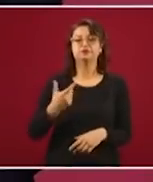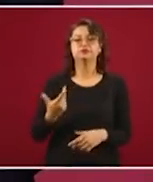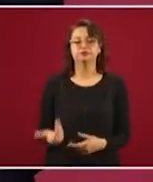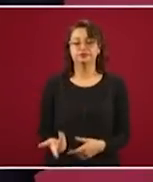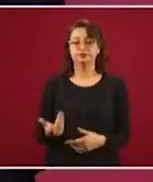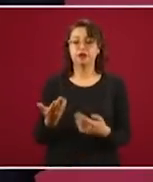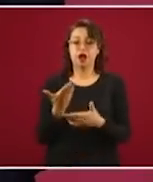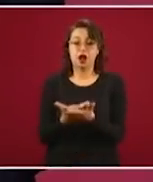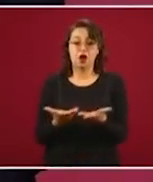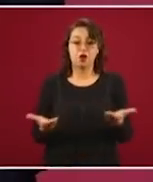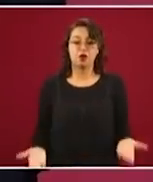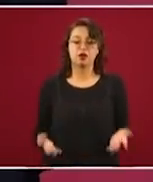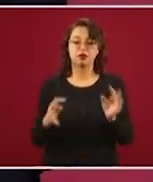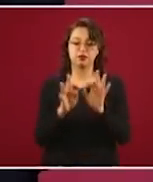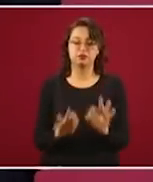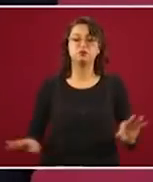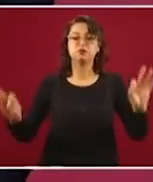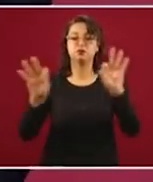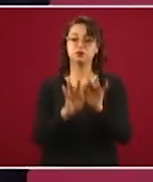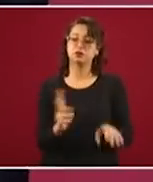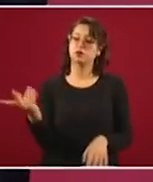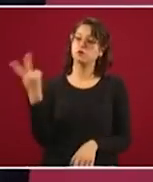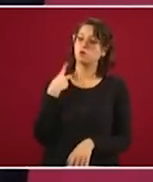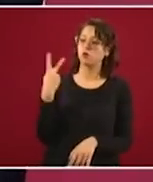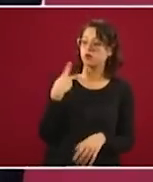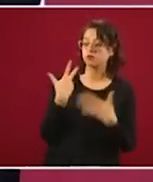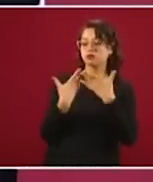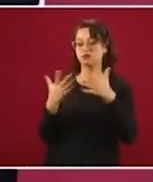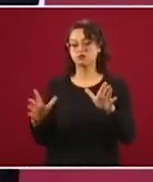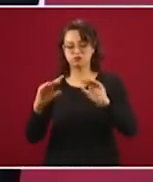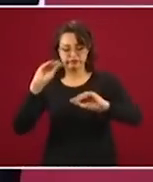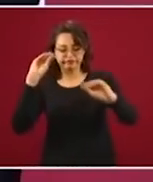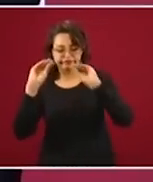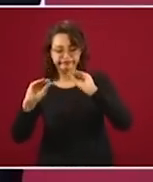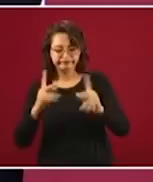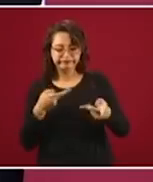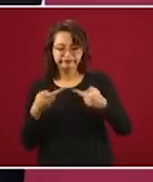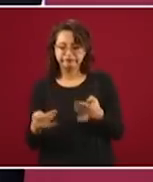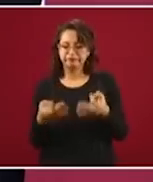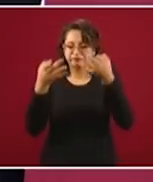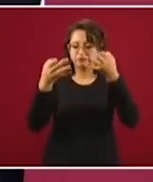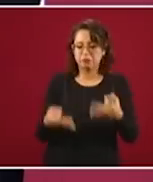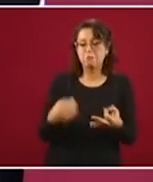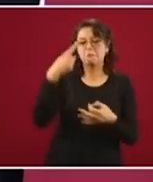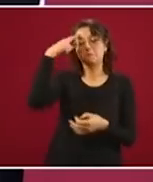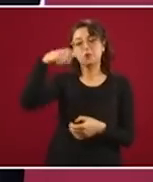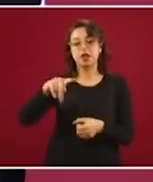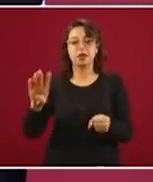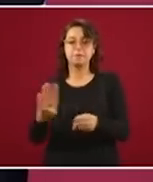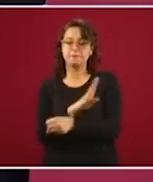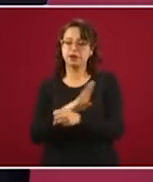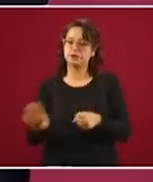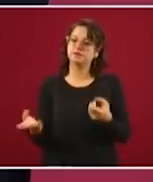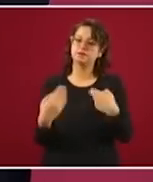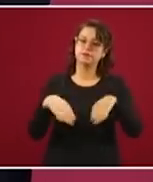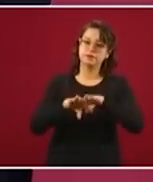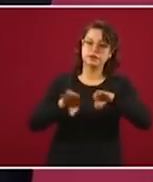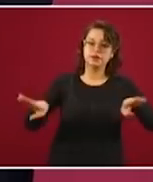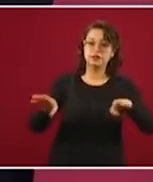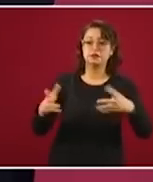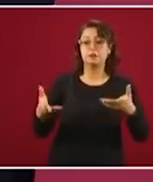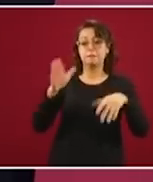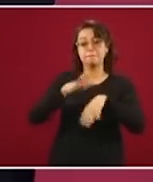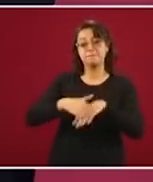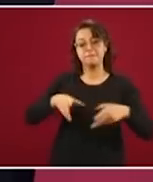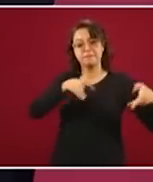de lograr las políticas públicas que distribuyan los beneficios, priorizando en aquellas regiones donde